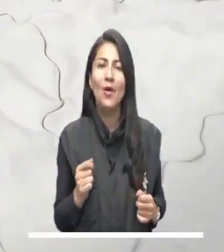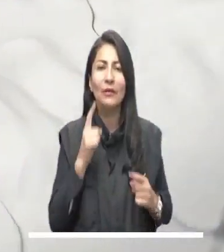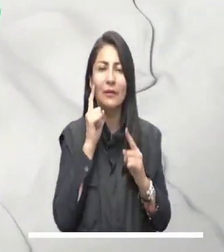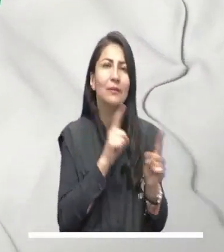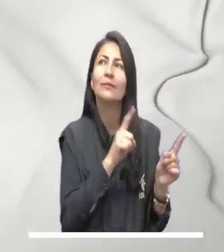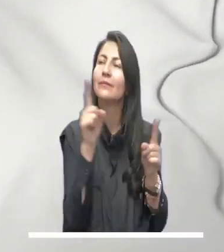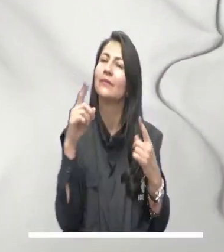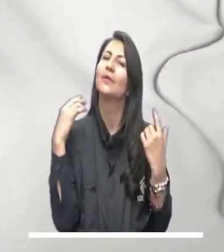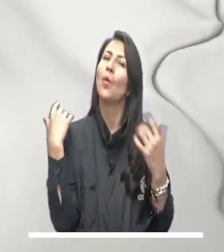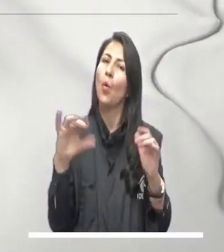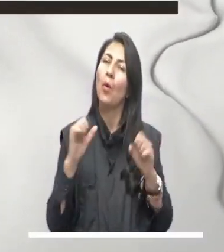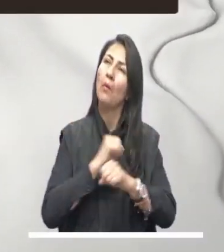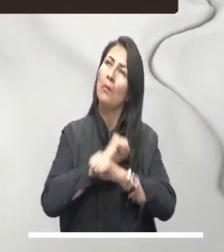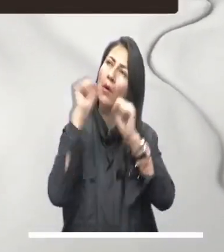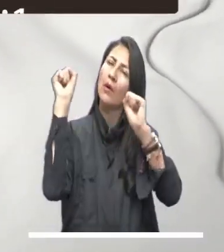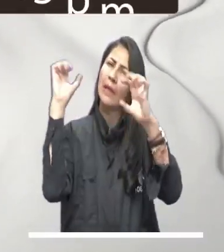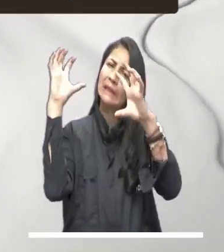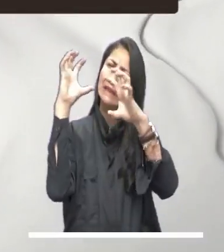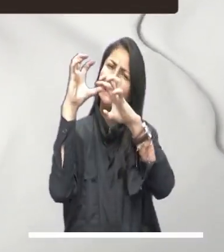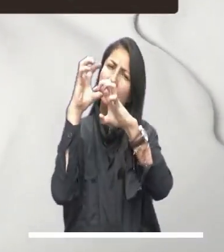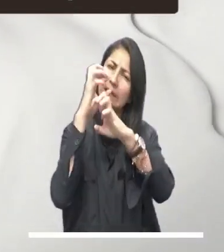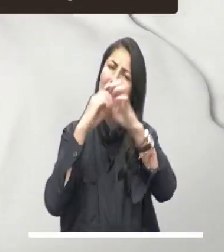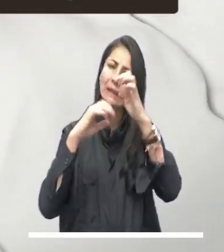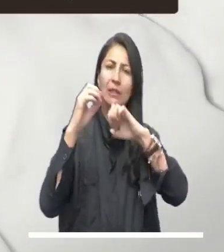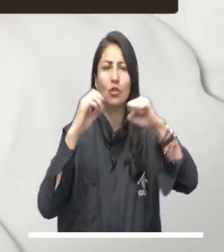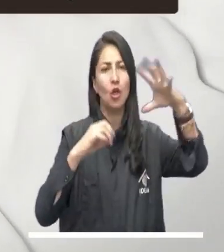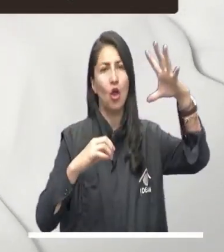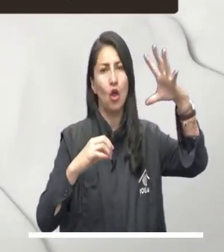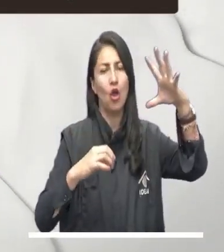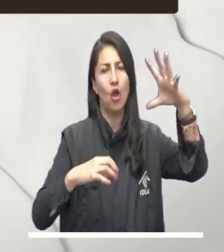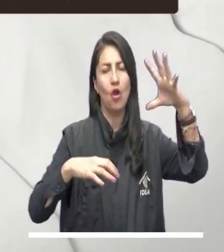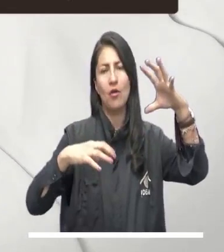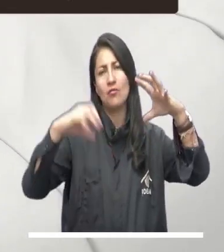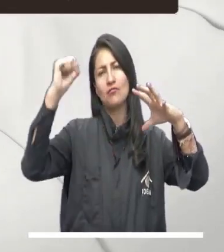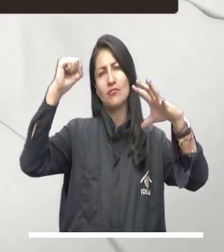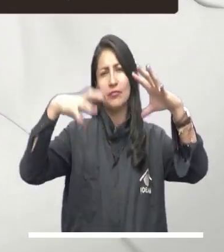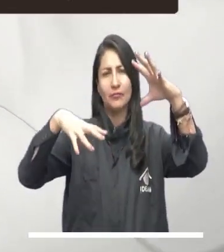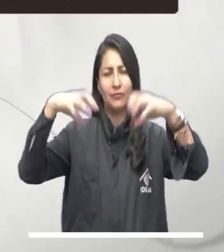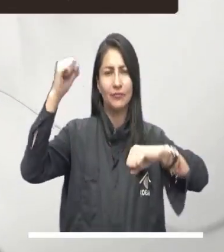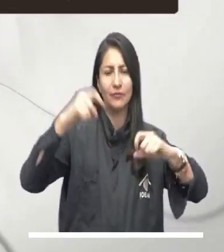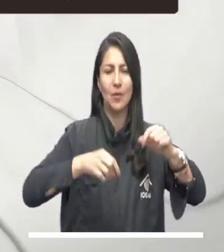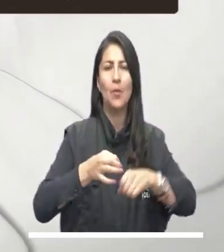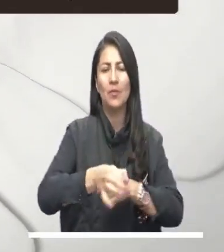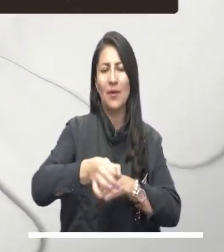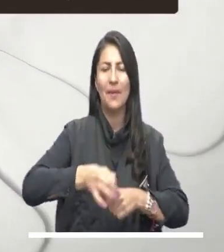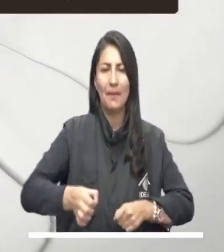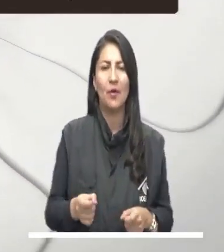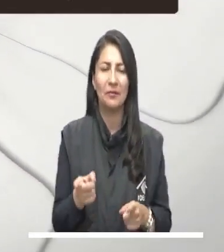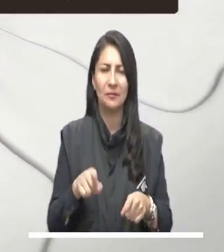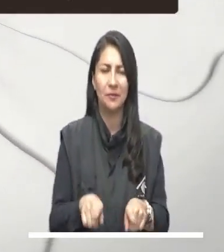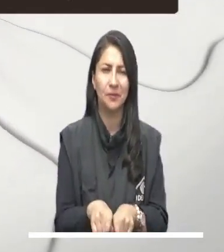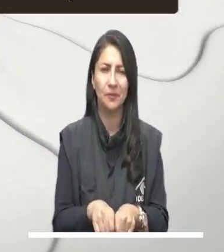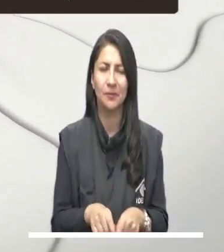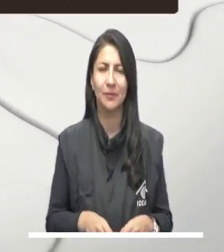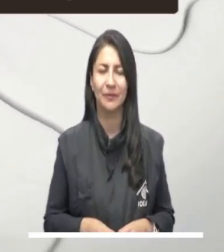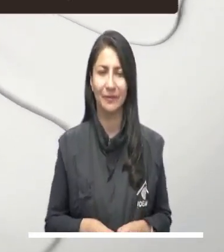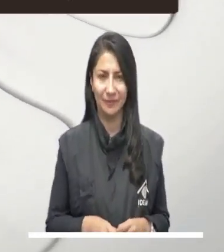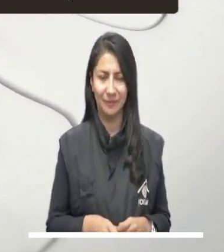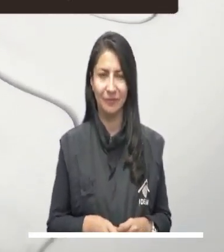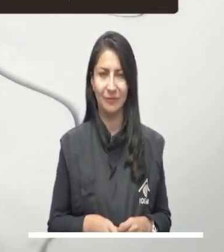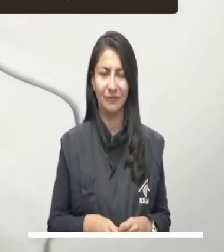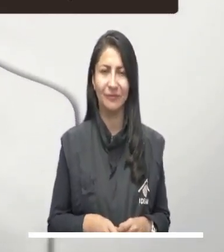Y llegamos a Bogotá, donde la mañana estará nublada, aunque con intervalos de sol en toda la ciudad y la sabana.